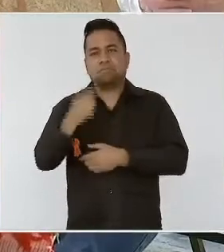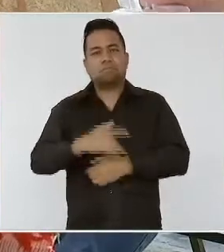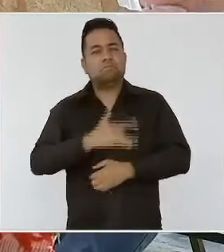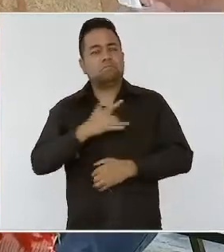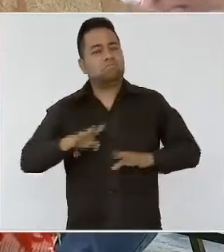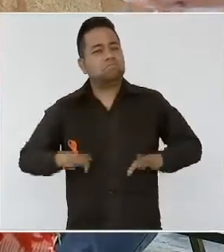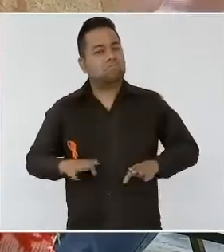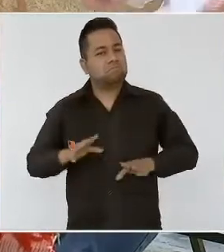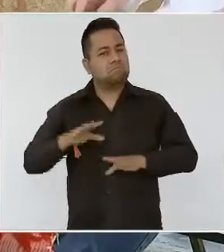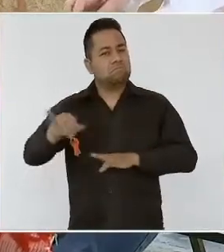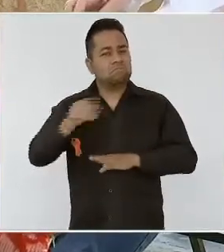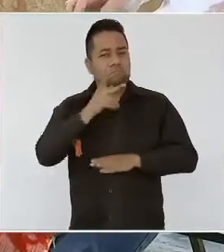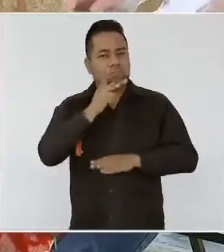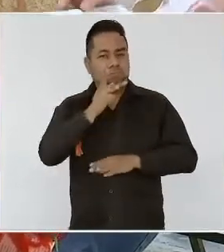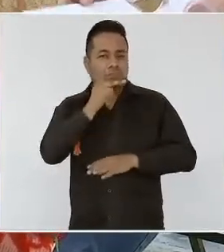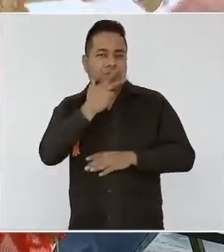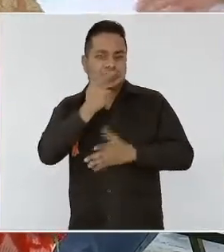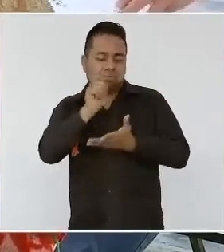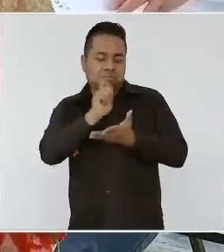sentir.